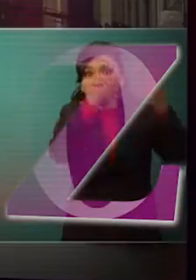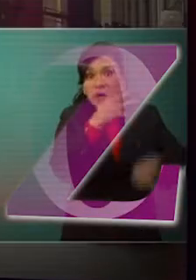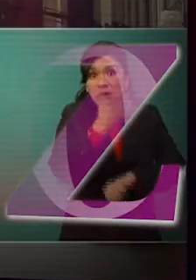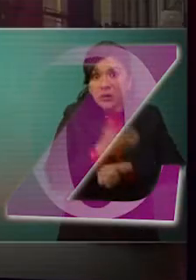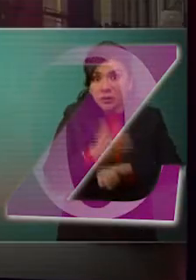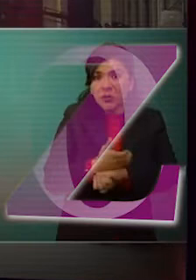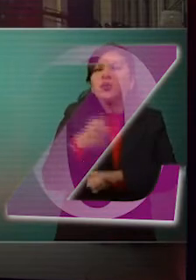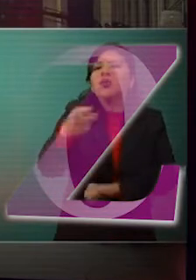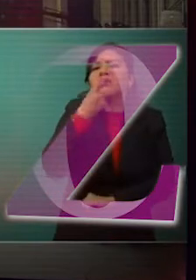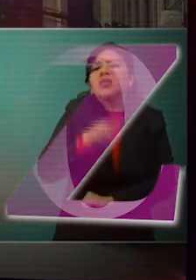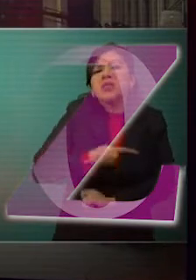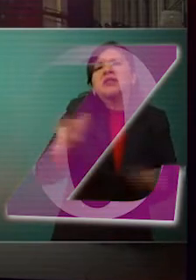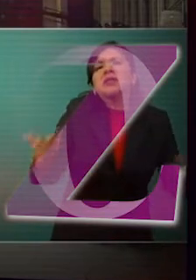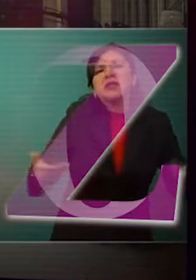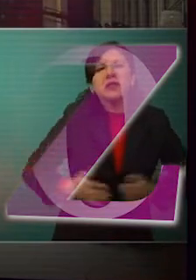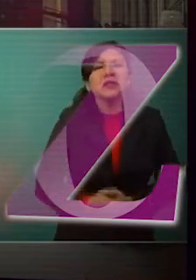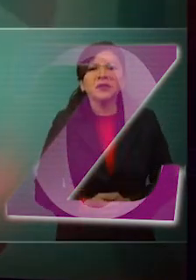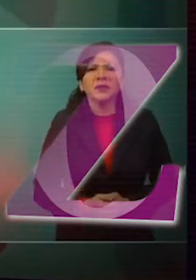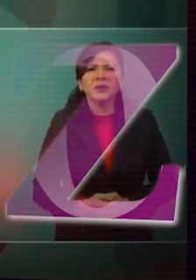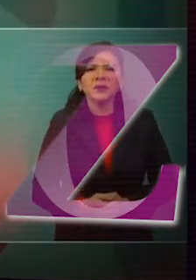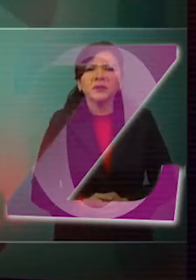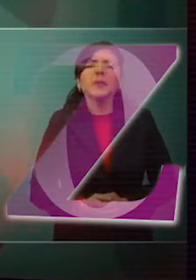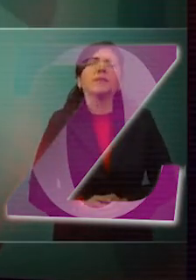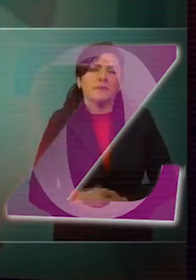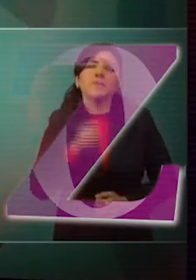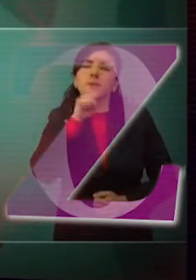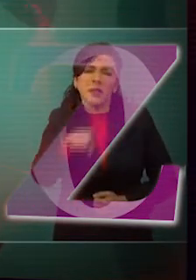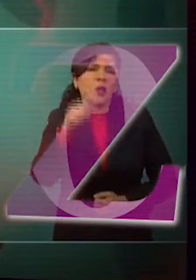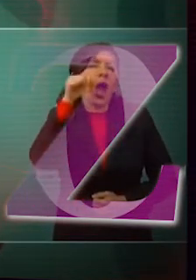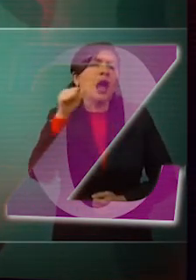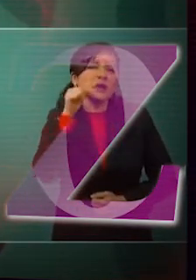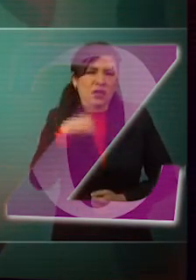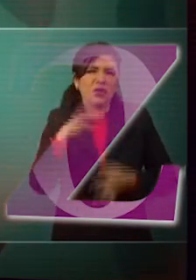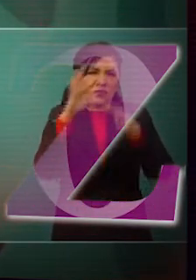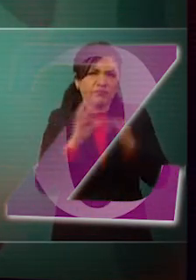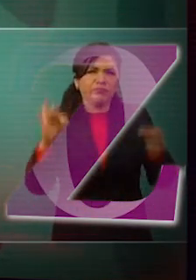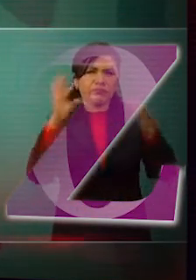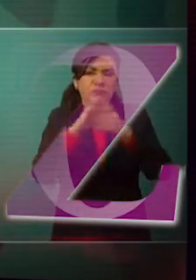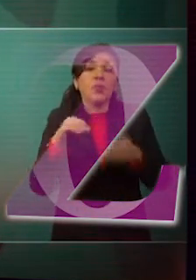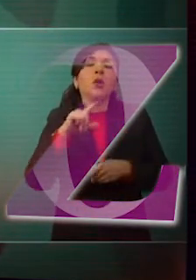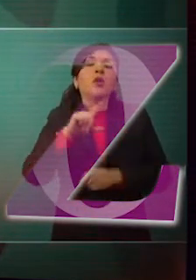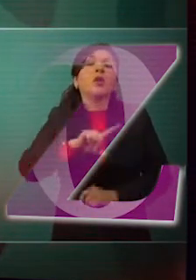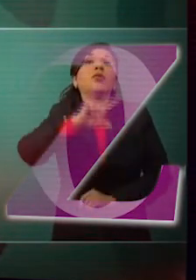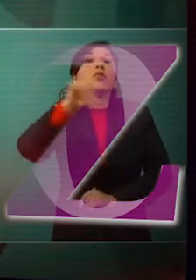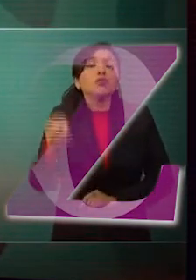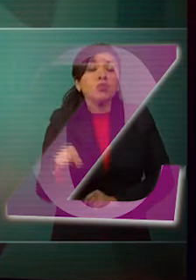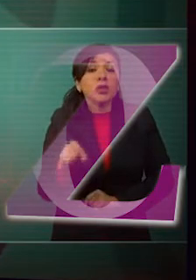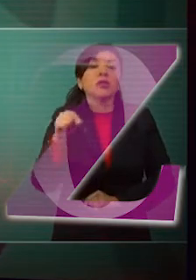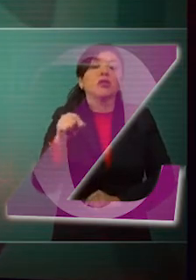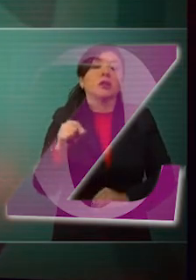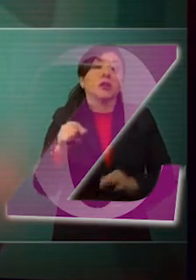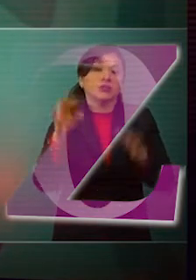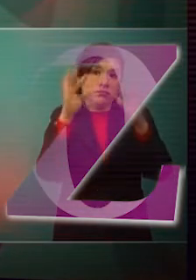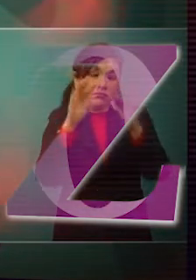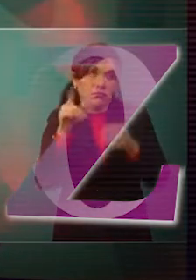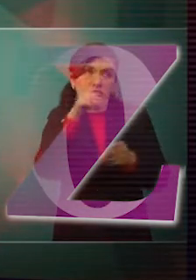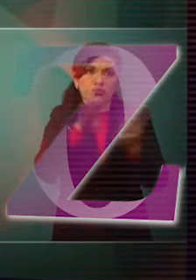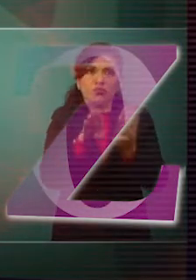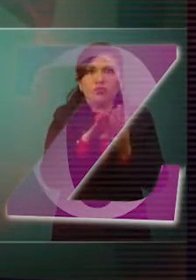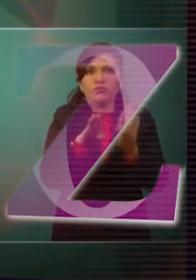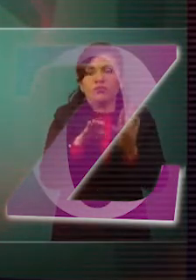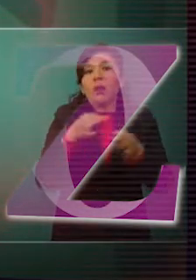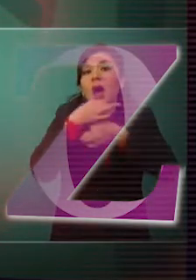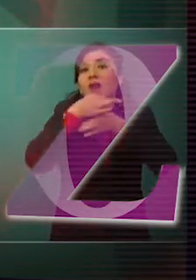presidente al día siguiente a mandar una serie de mensajes que me queda claro que eran más justificantes con el